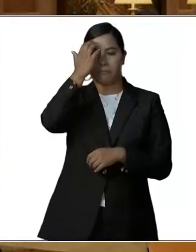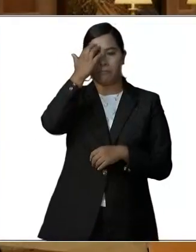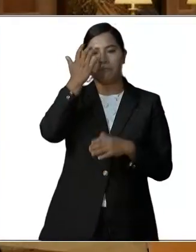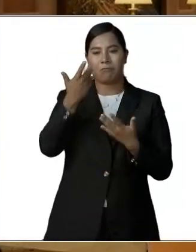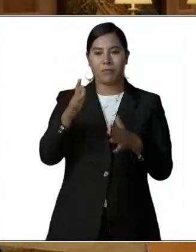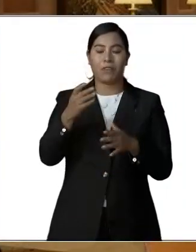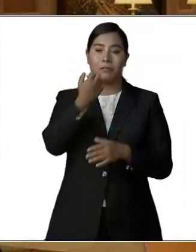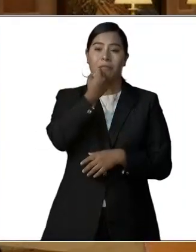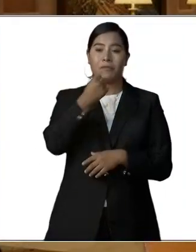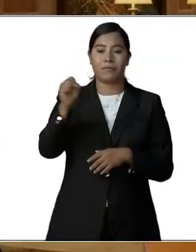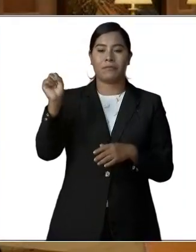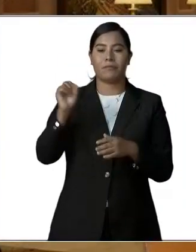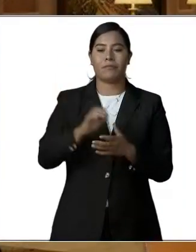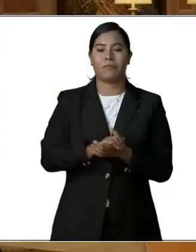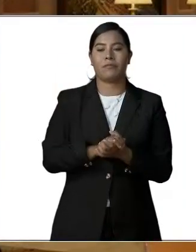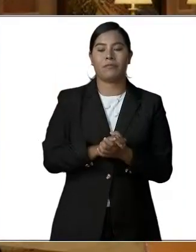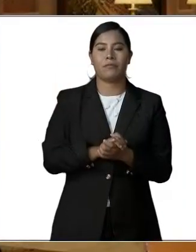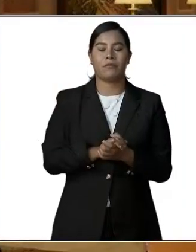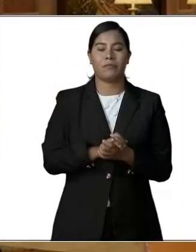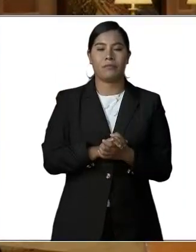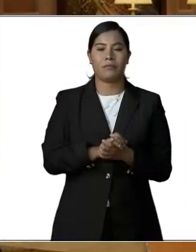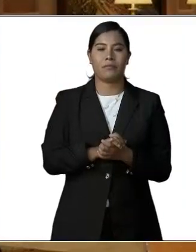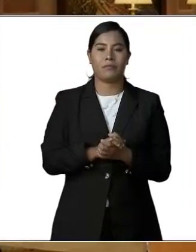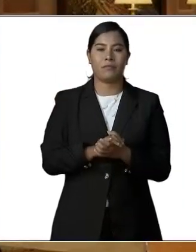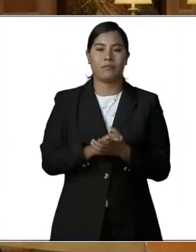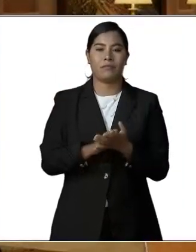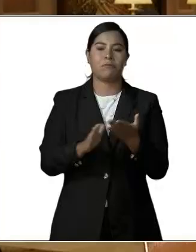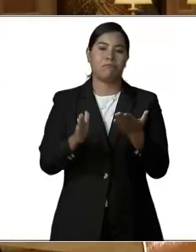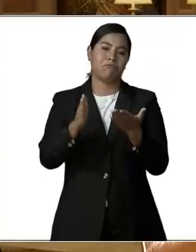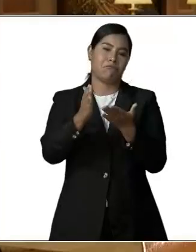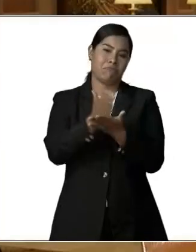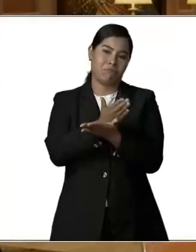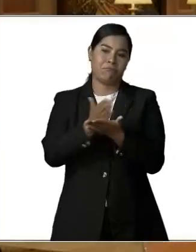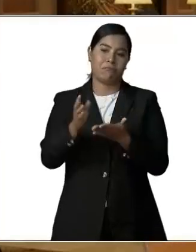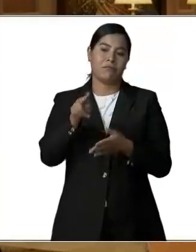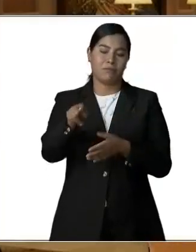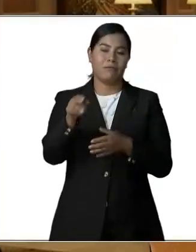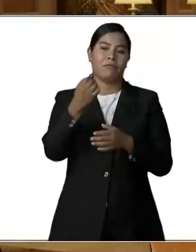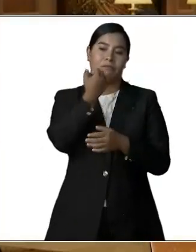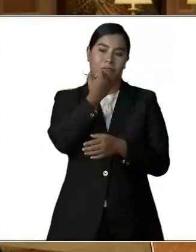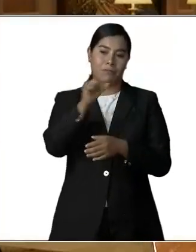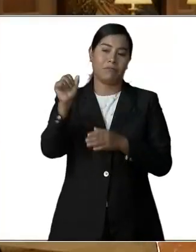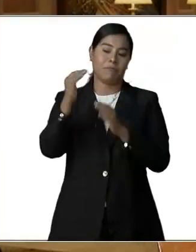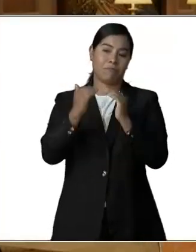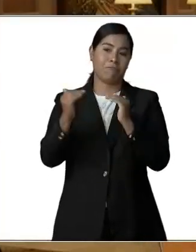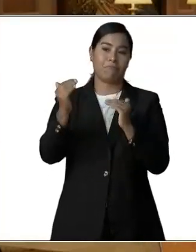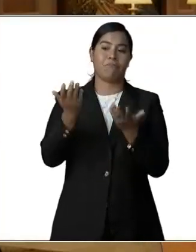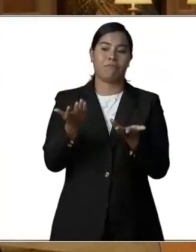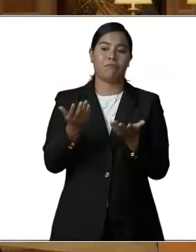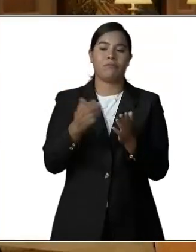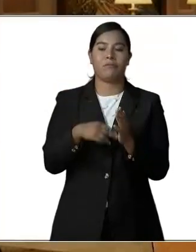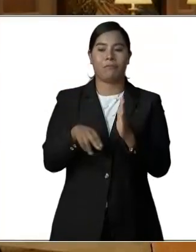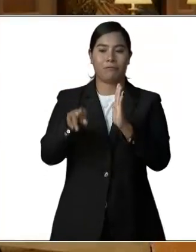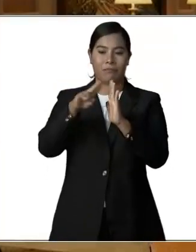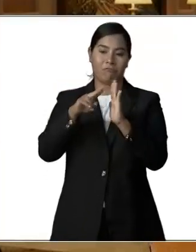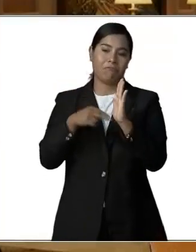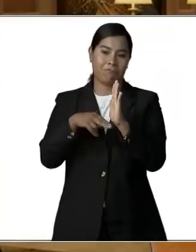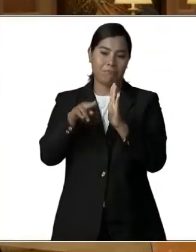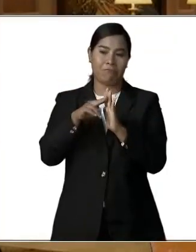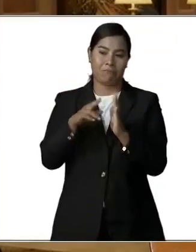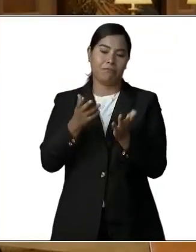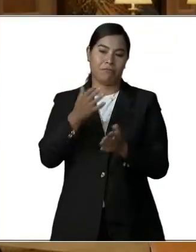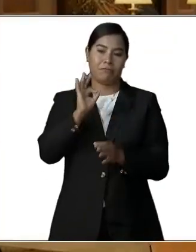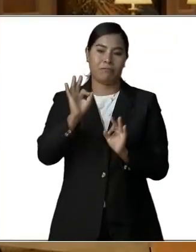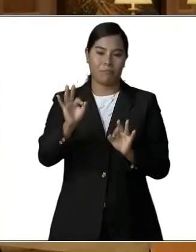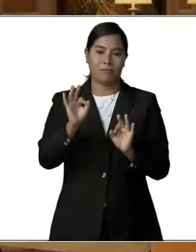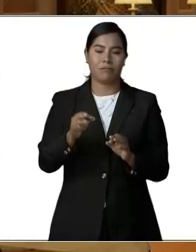¿no? Entonces ellos sí separan porque se ve mejor el nivel, que no quede tan, como dice uno, robado, ¿no? Así es. Que los que lleguen